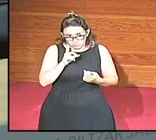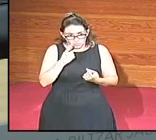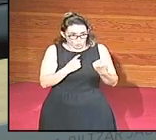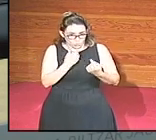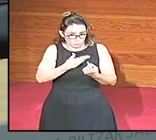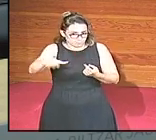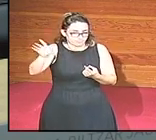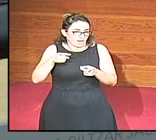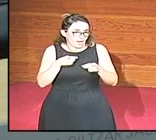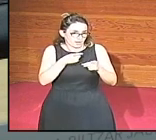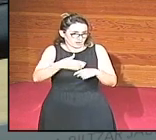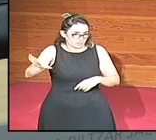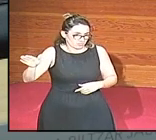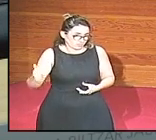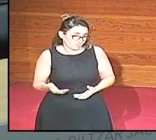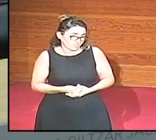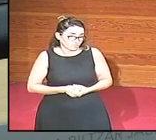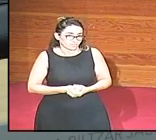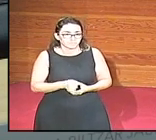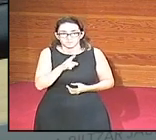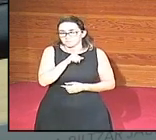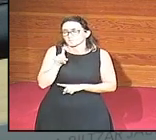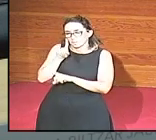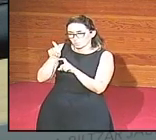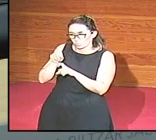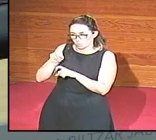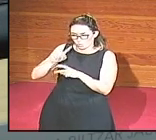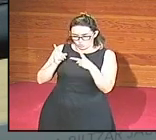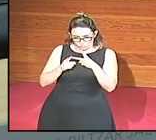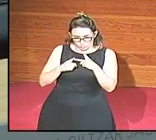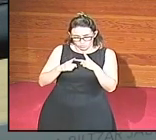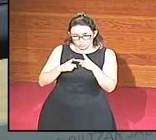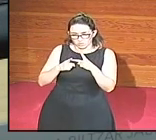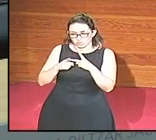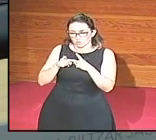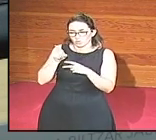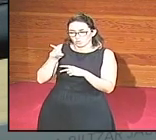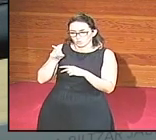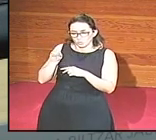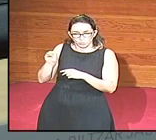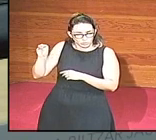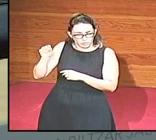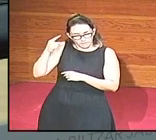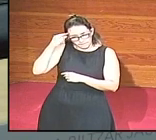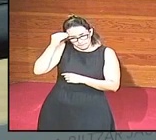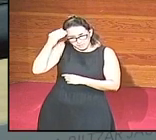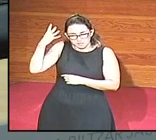para allá. Y una segunda, si me permite. ¿Usted cree que Occidente